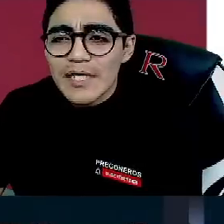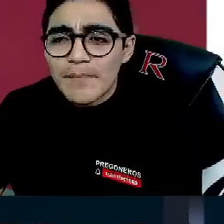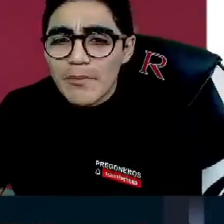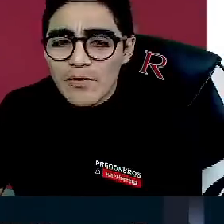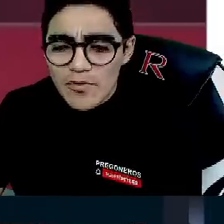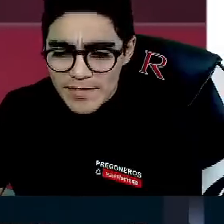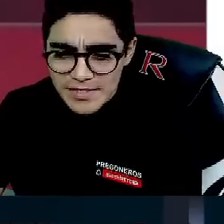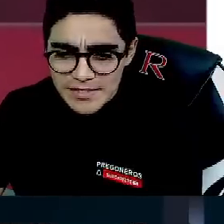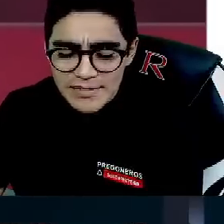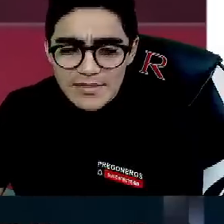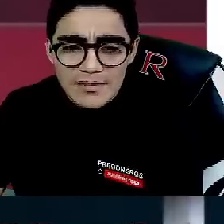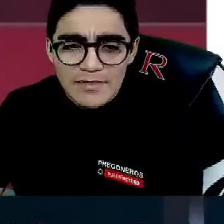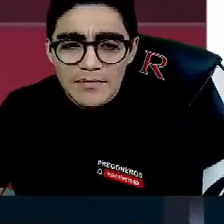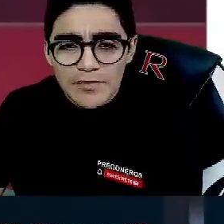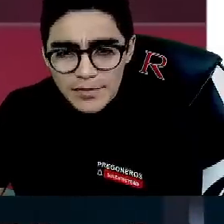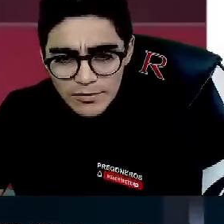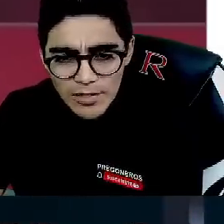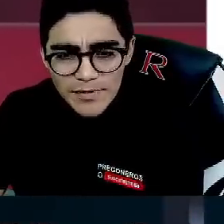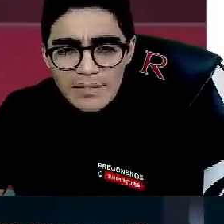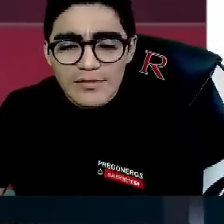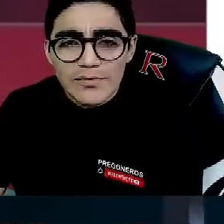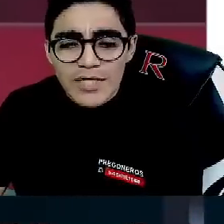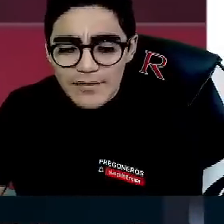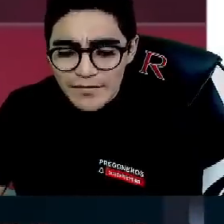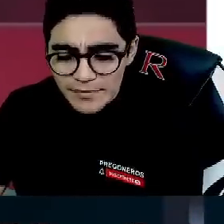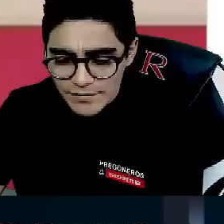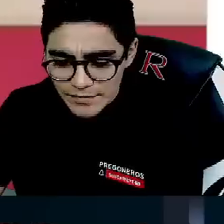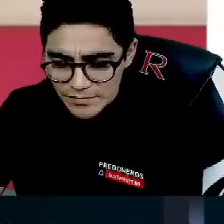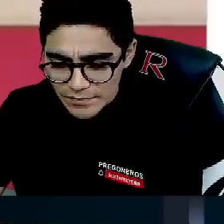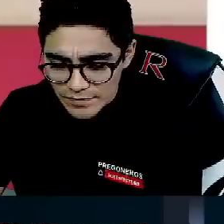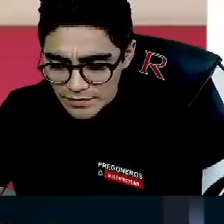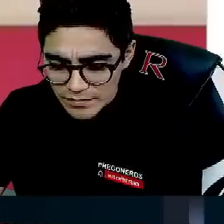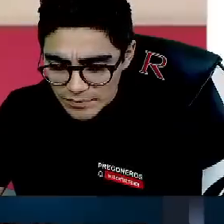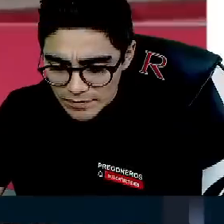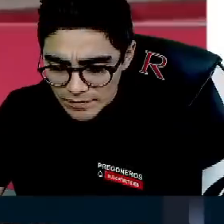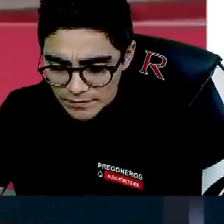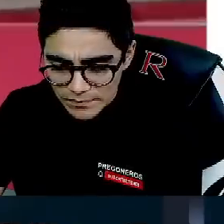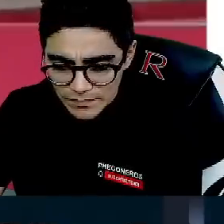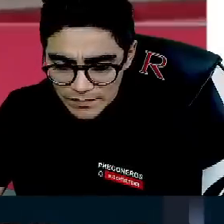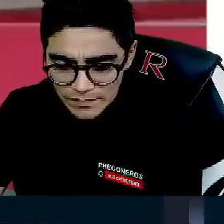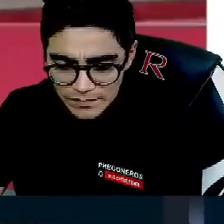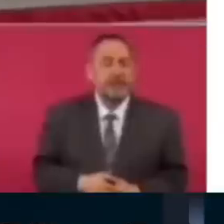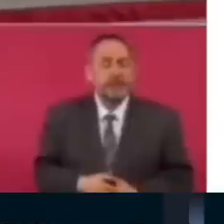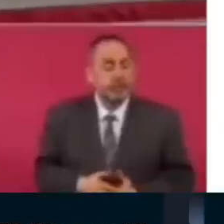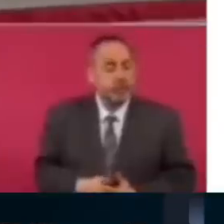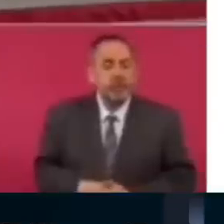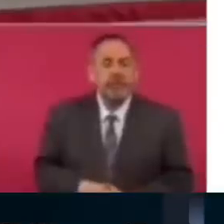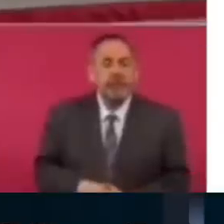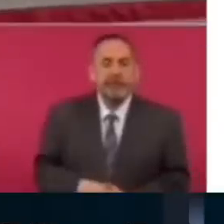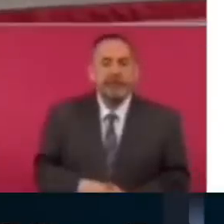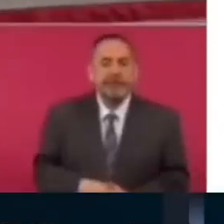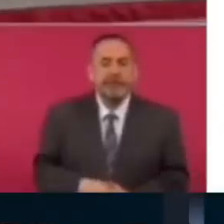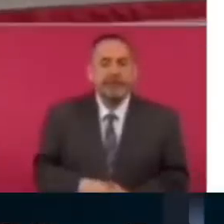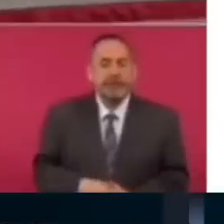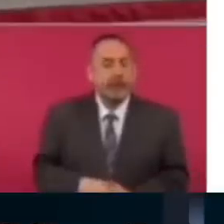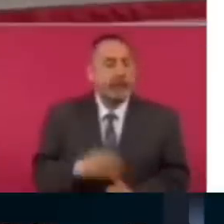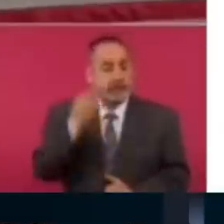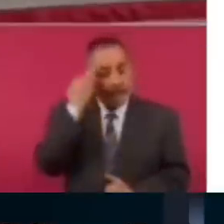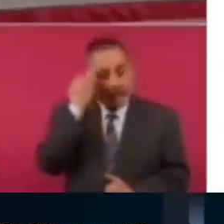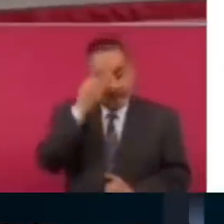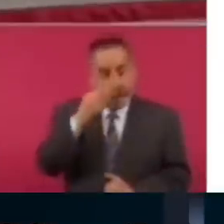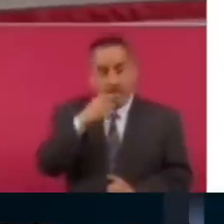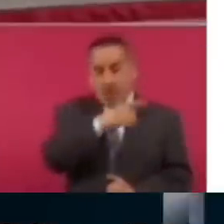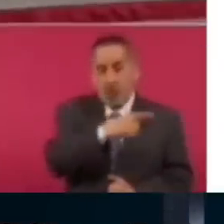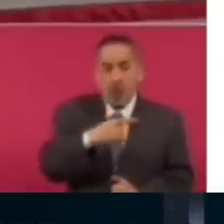declaró ayer Pablo Gómez, por si no lo habían escuchado. Durante el tiempo que Genaro García